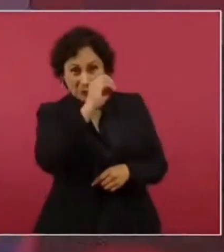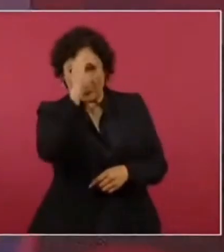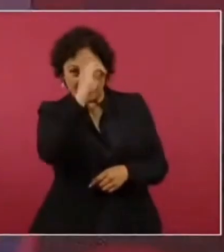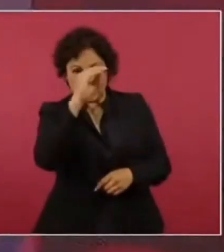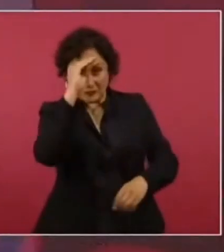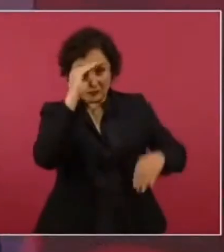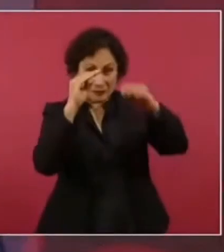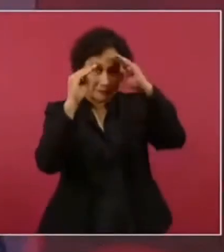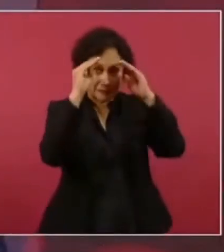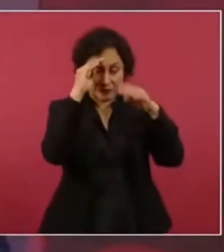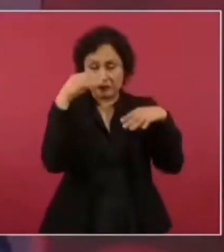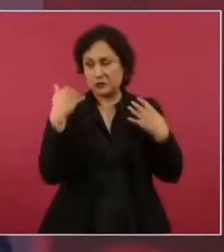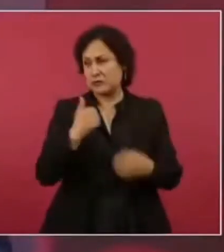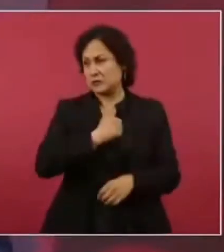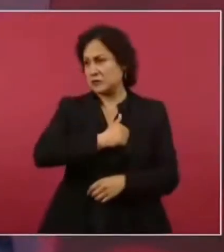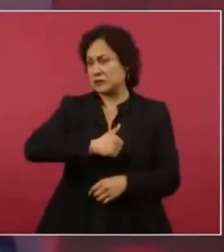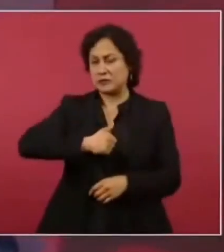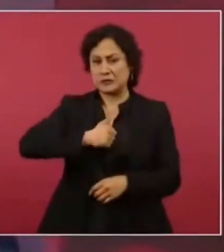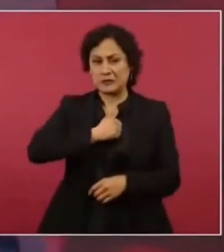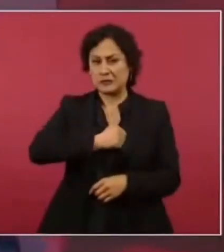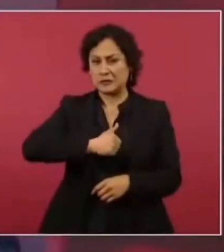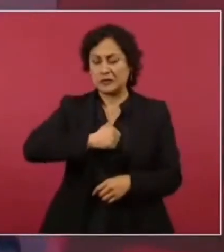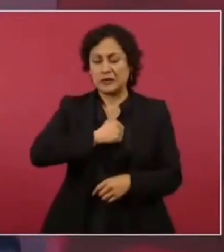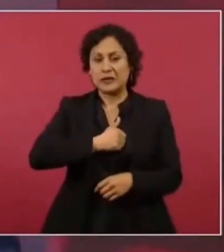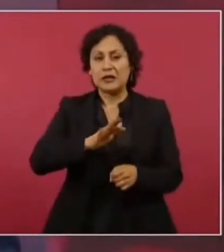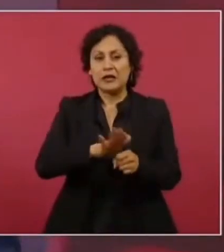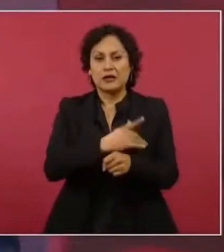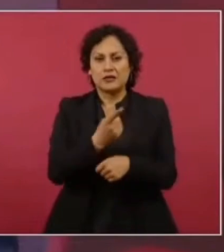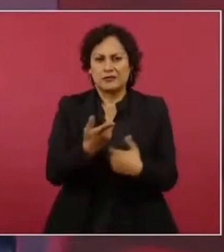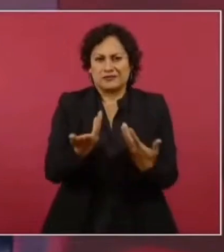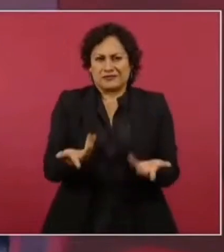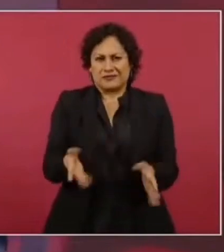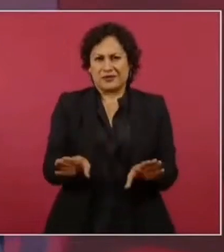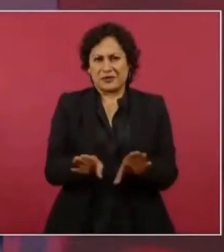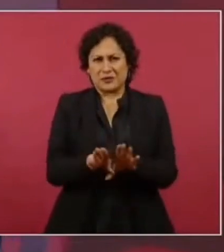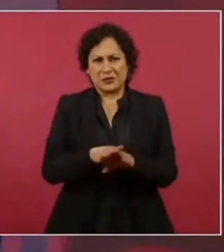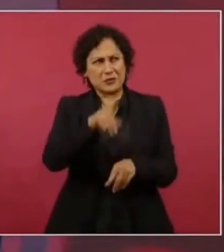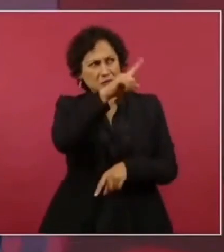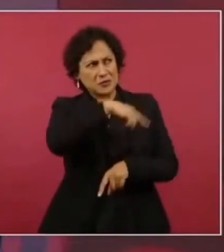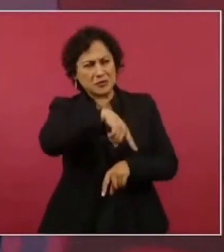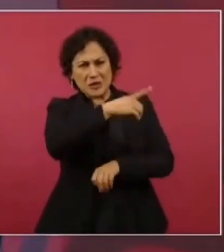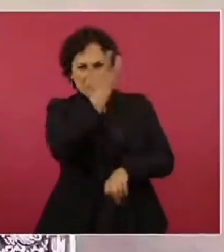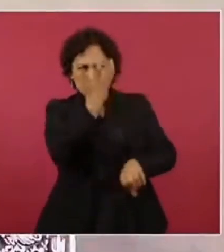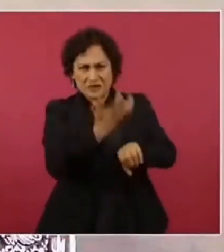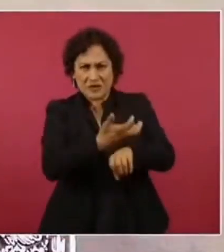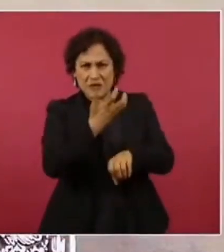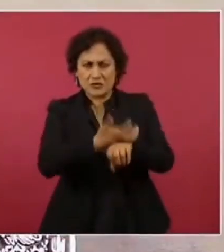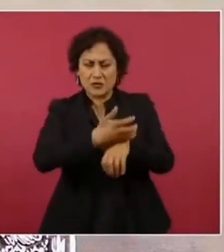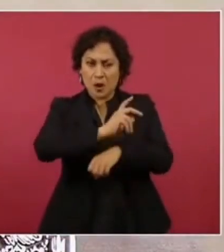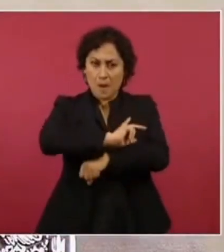que un país una nación cuya grandeza